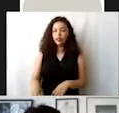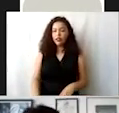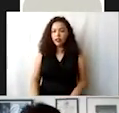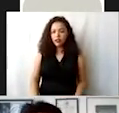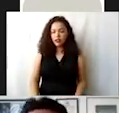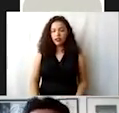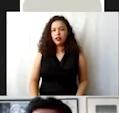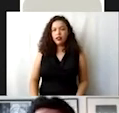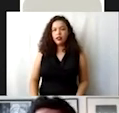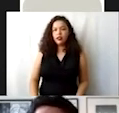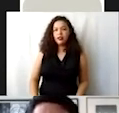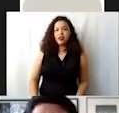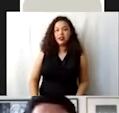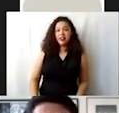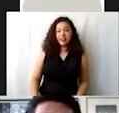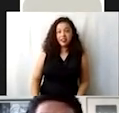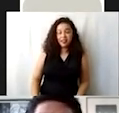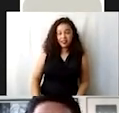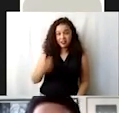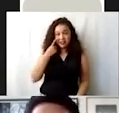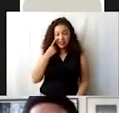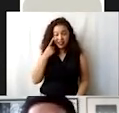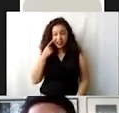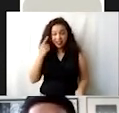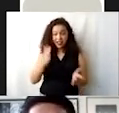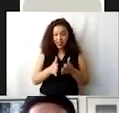fíjense el alcance que tiene el domicilio fiscal.